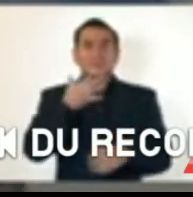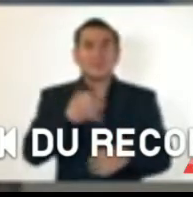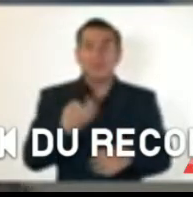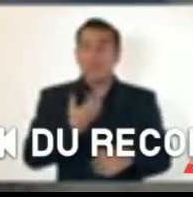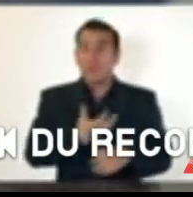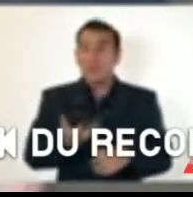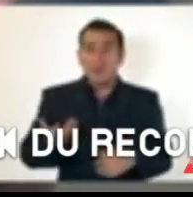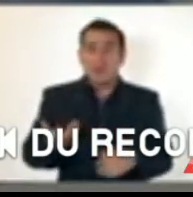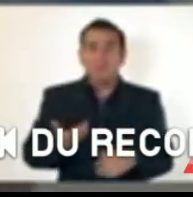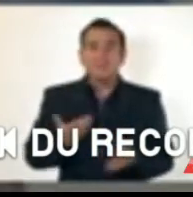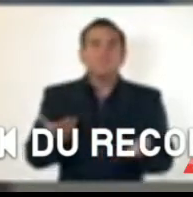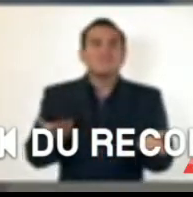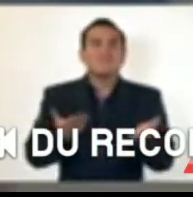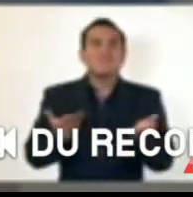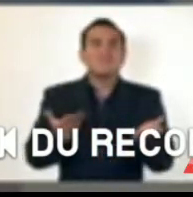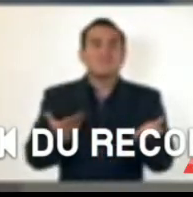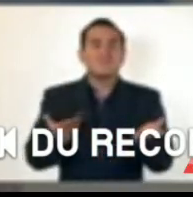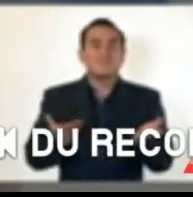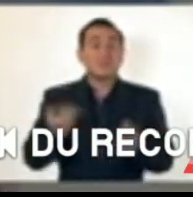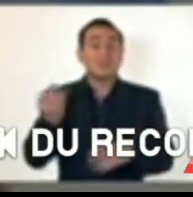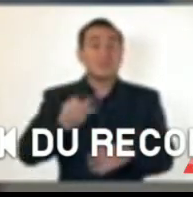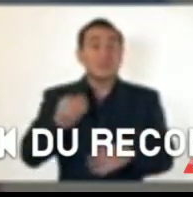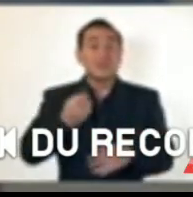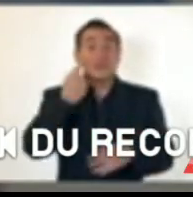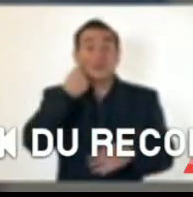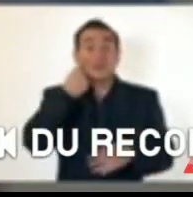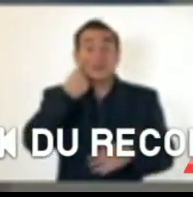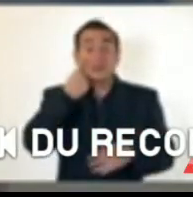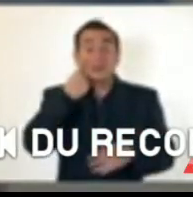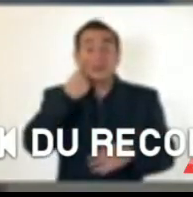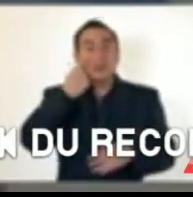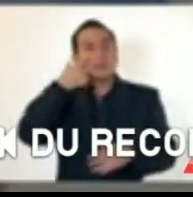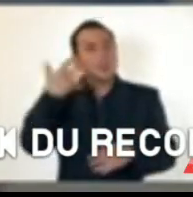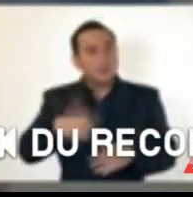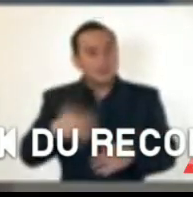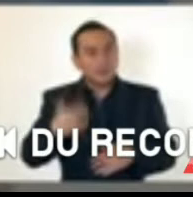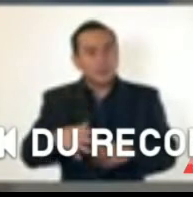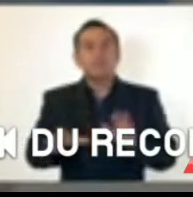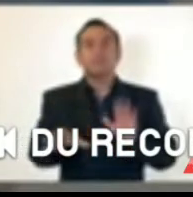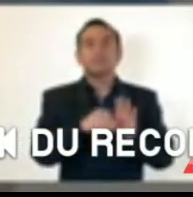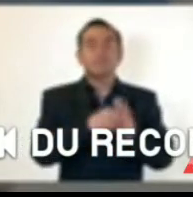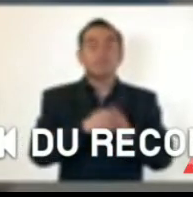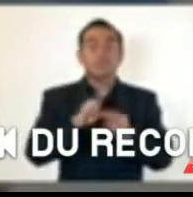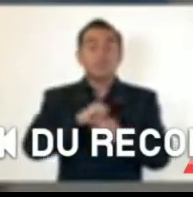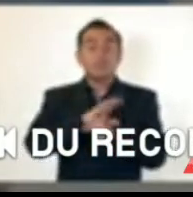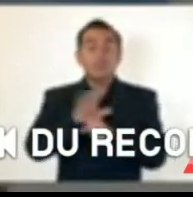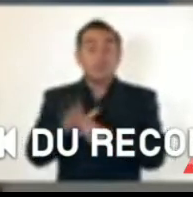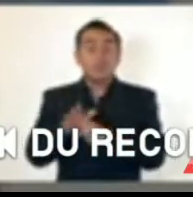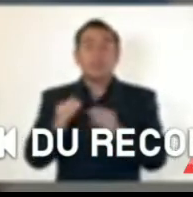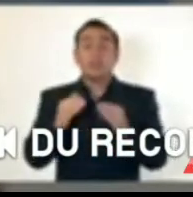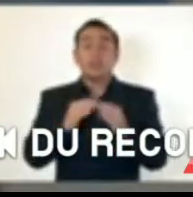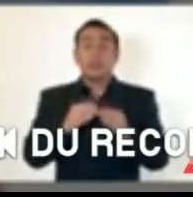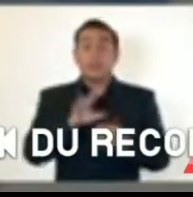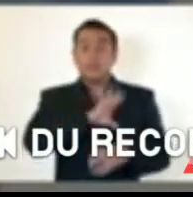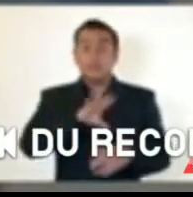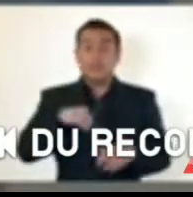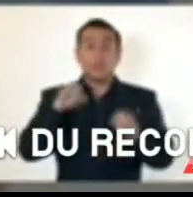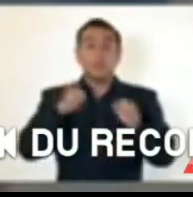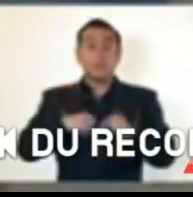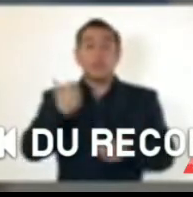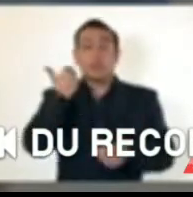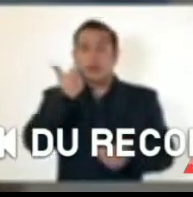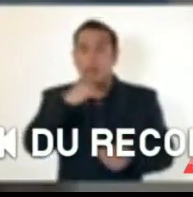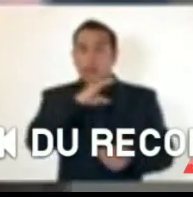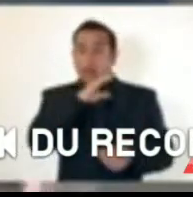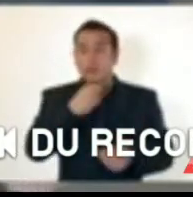la refrigeradora llena, y va al supermercado por un cartón de huevos, poniéndose en riesgo a esa persona, poniendo en riesgo a toda su familia, poniendo en riesgo al cajero, a la gente que va a